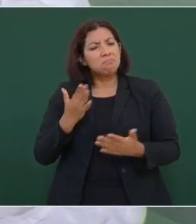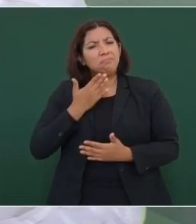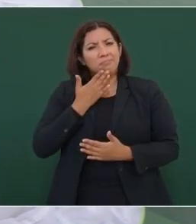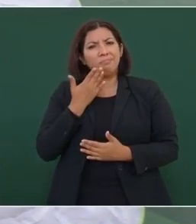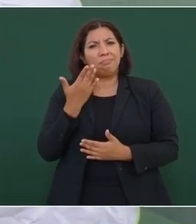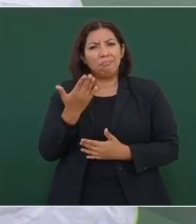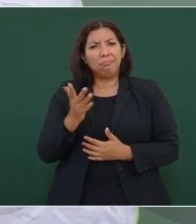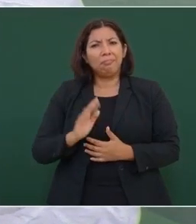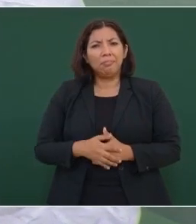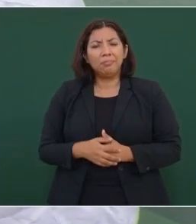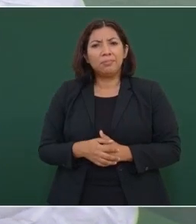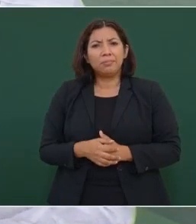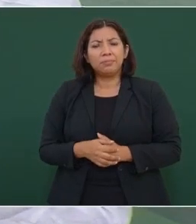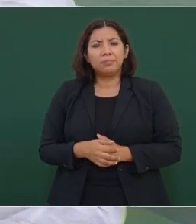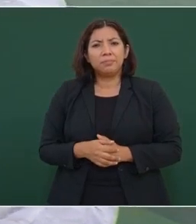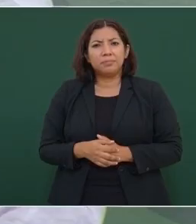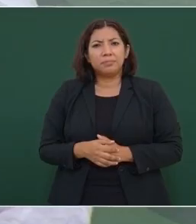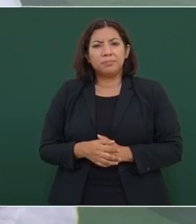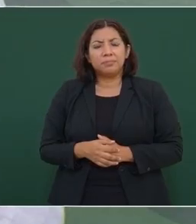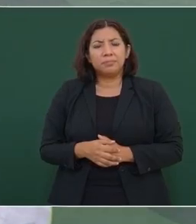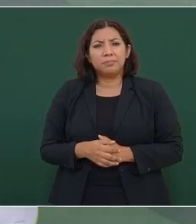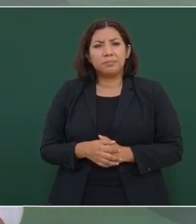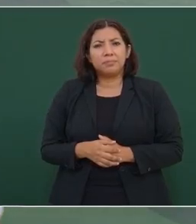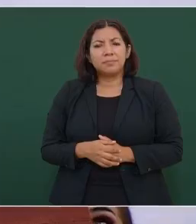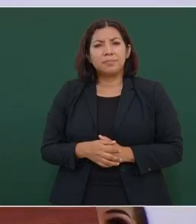Contrario a lo que dice